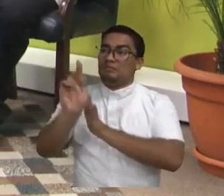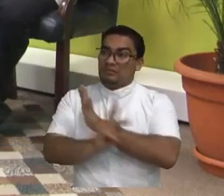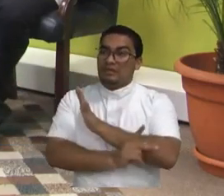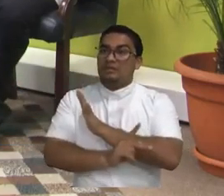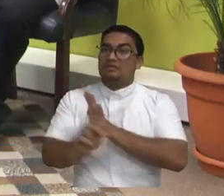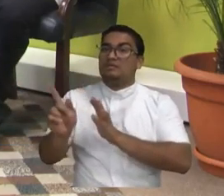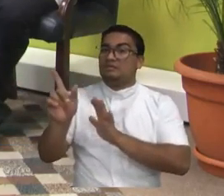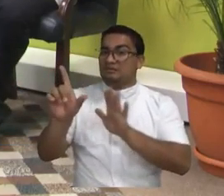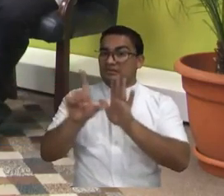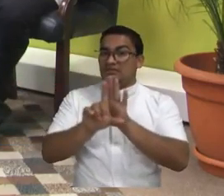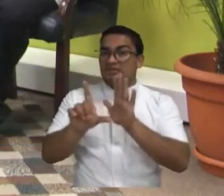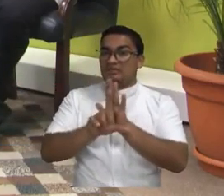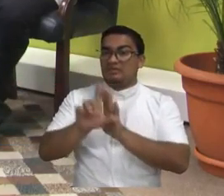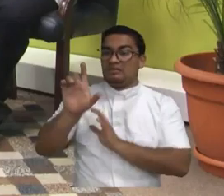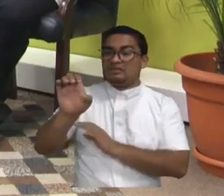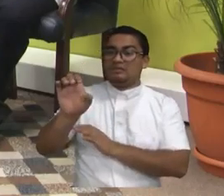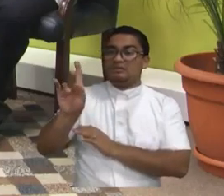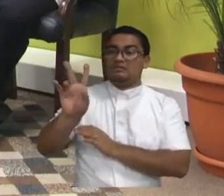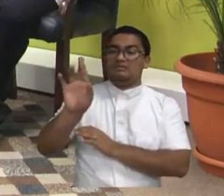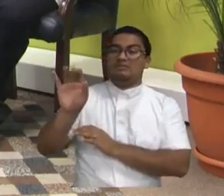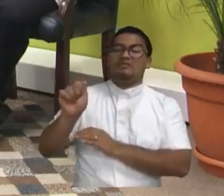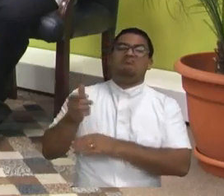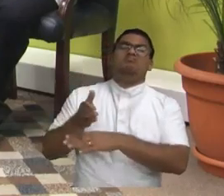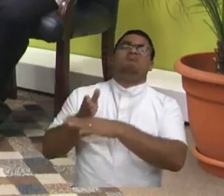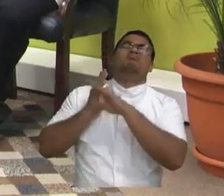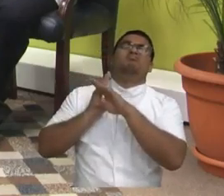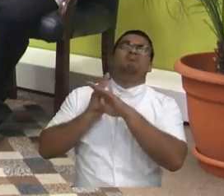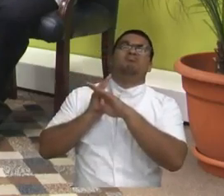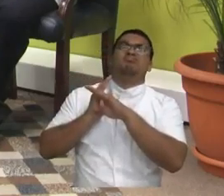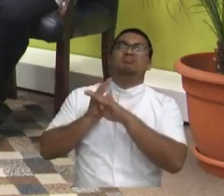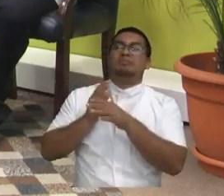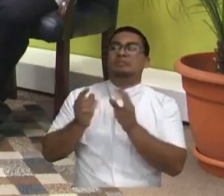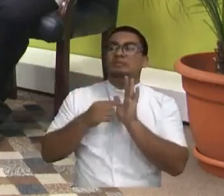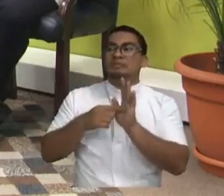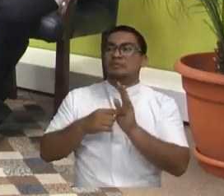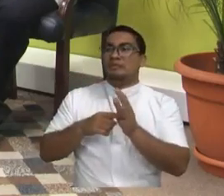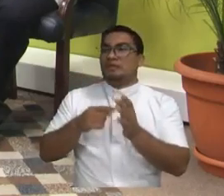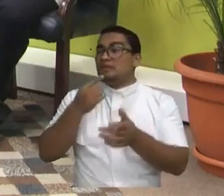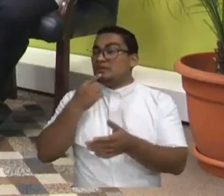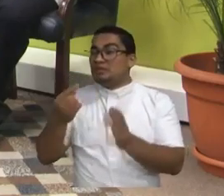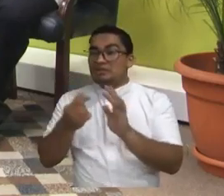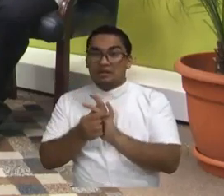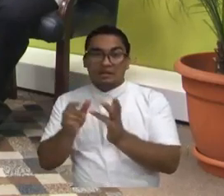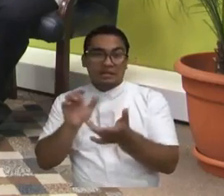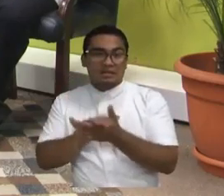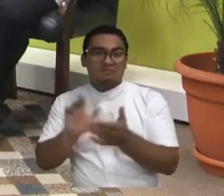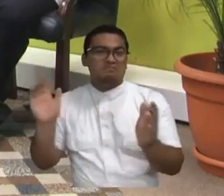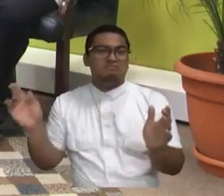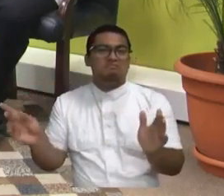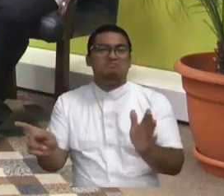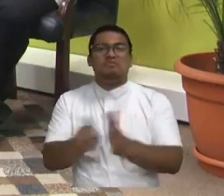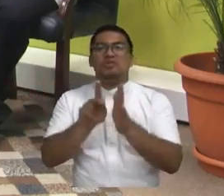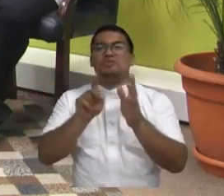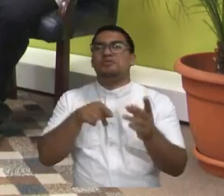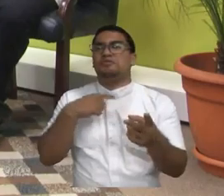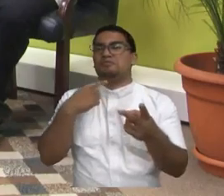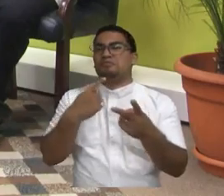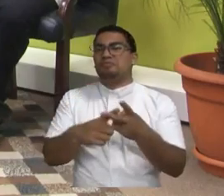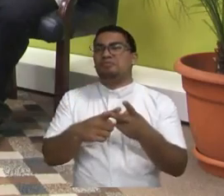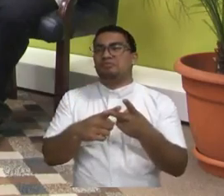que van en contra de los pacientes con lepra, como por ejemplo que se les prohíbe casarse, se les prohíbe tener